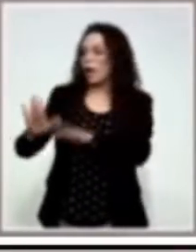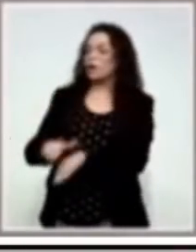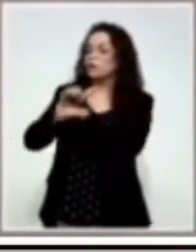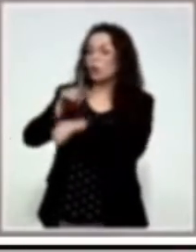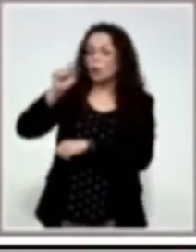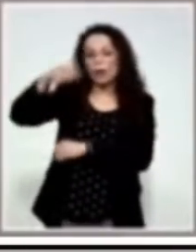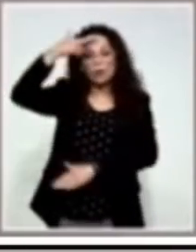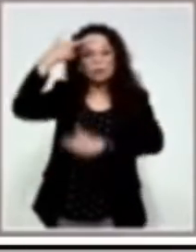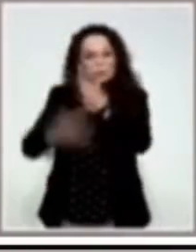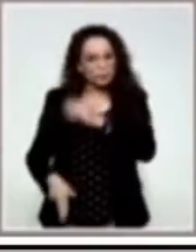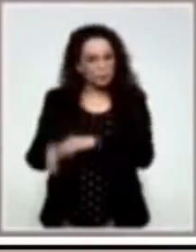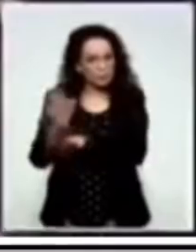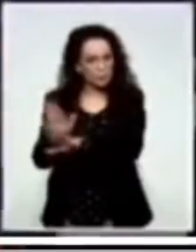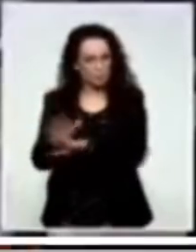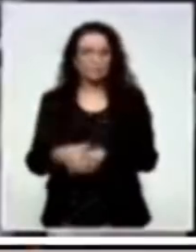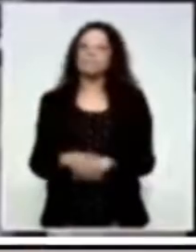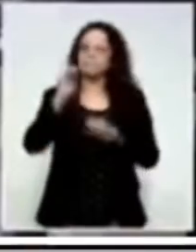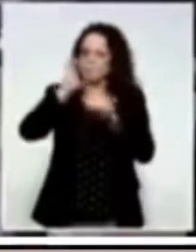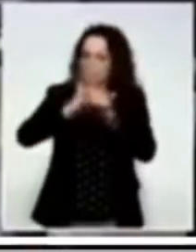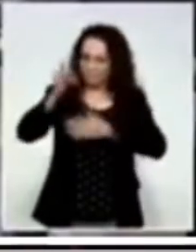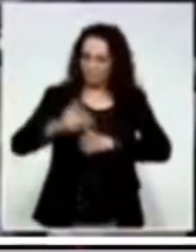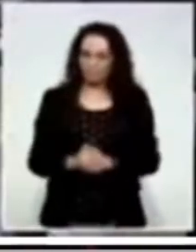todo, gracias. Gracias. Muchas gracias.